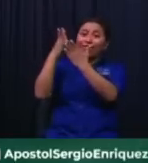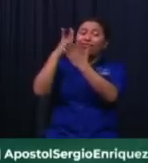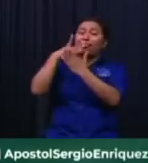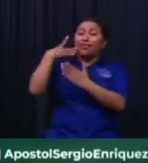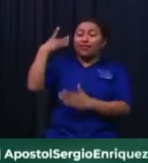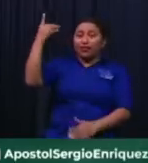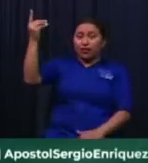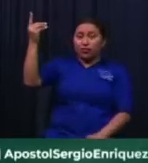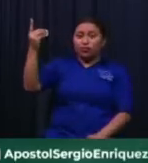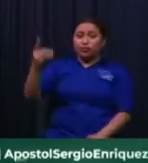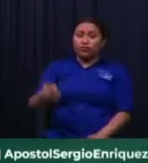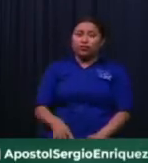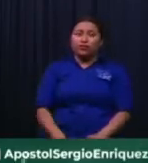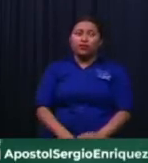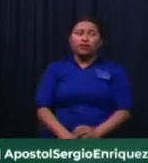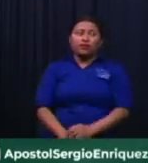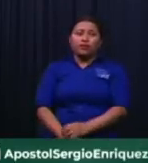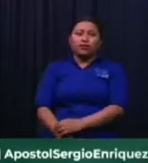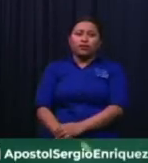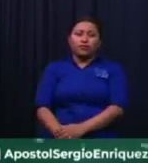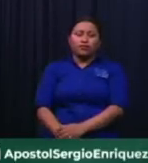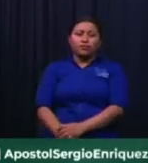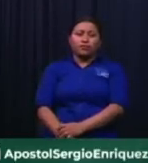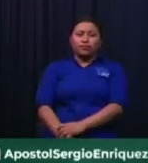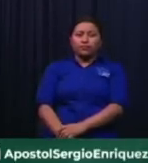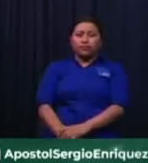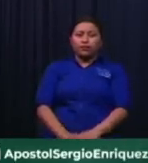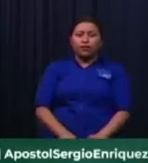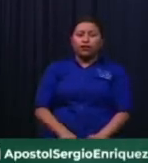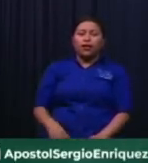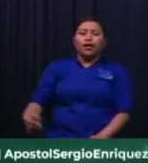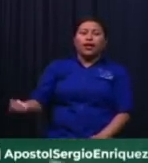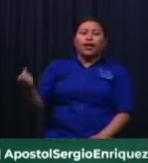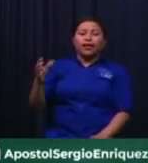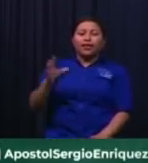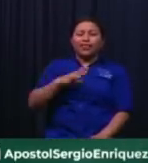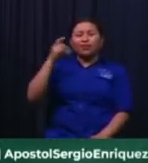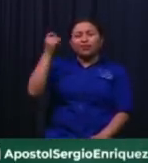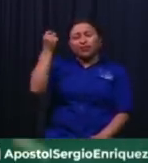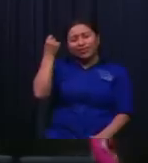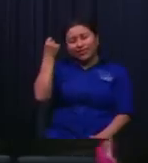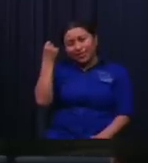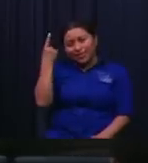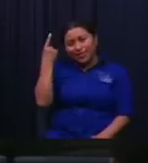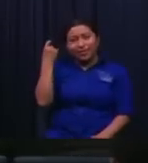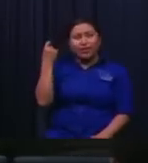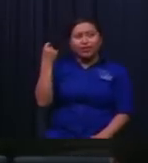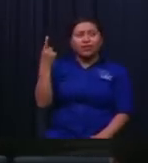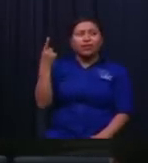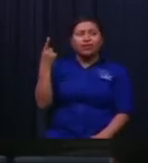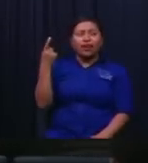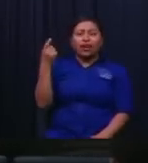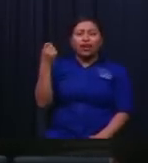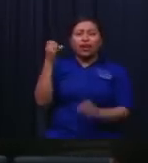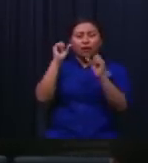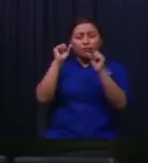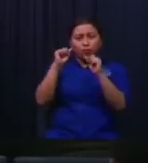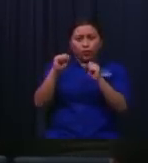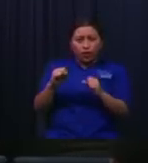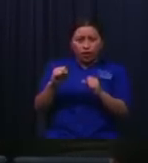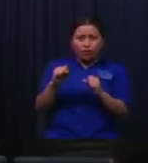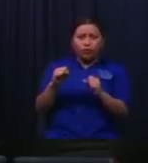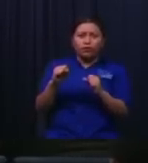sobre nuestra vida desciende esa sabiduría, hermano. Que podamos obrar con sabiduría en nuestra